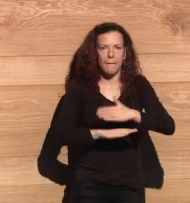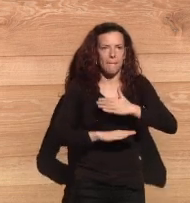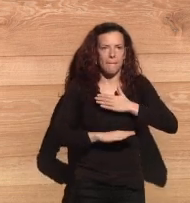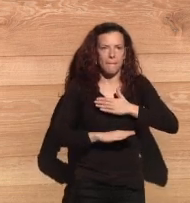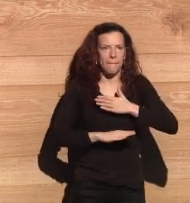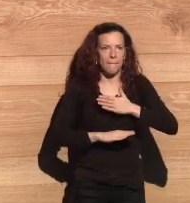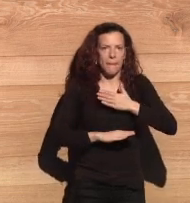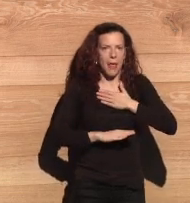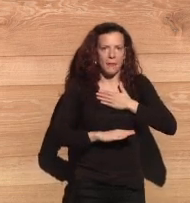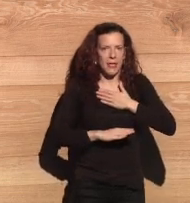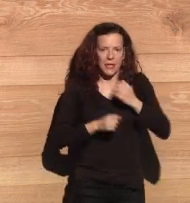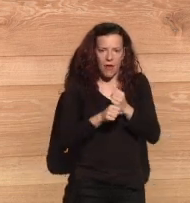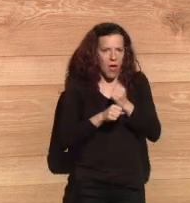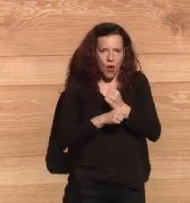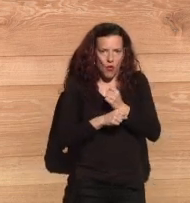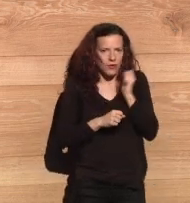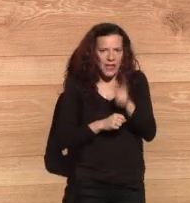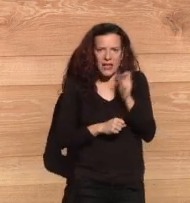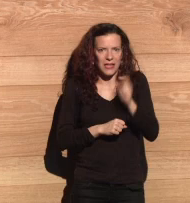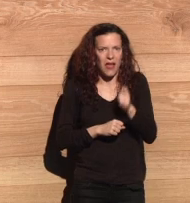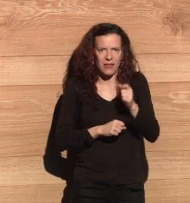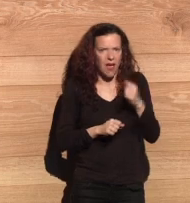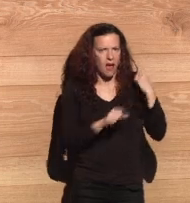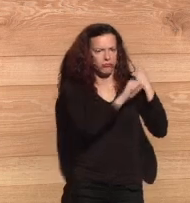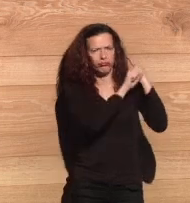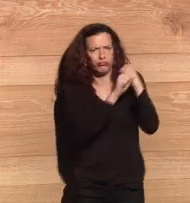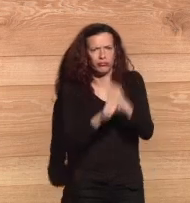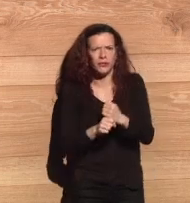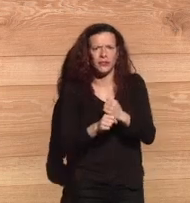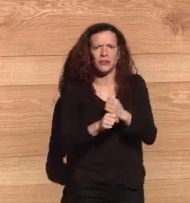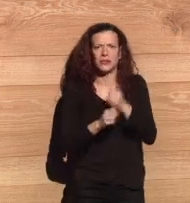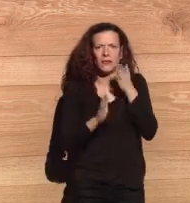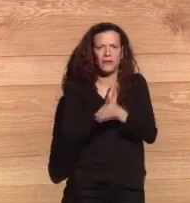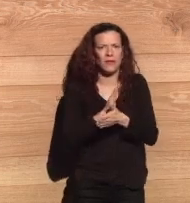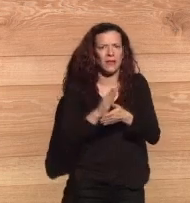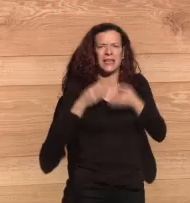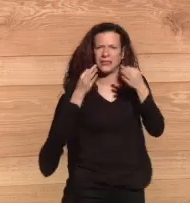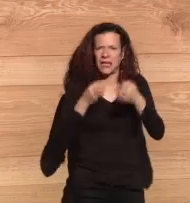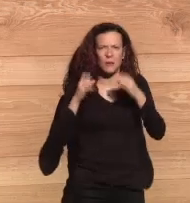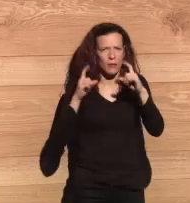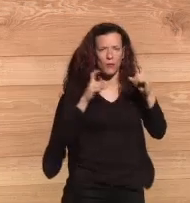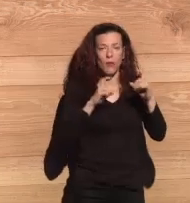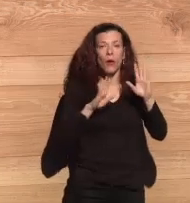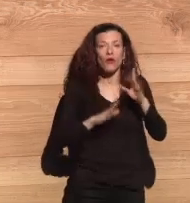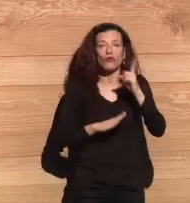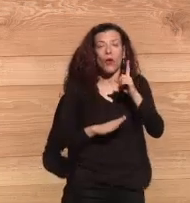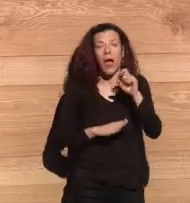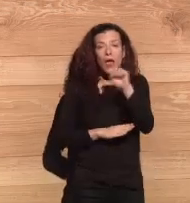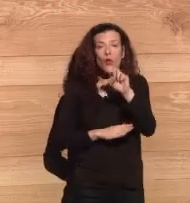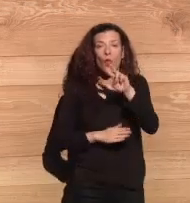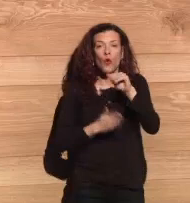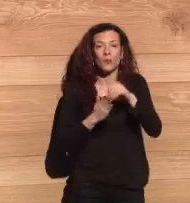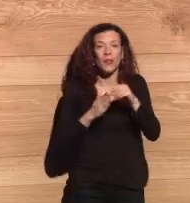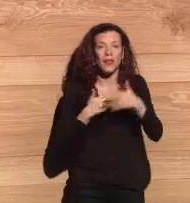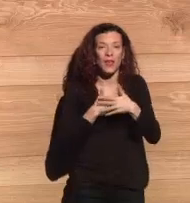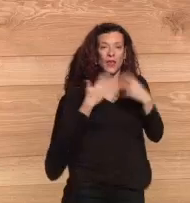temas recurrentes de mi trabajo en México, ¿no? Desde hace muchos años, nunca dejó de existir. Solo que en 2018